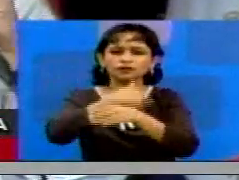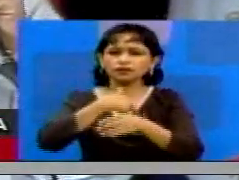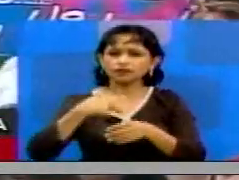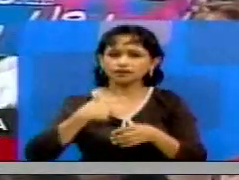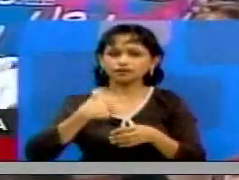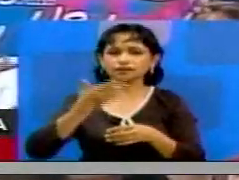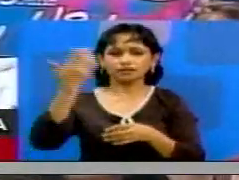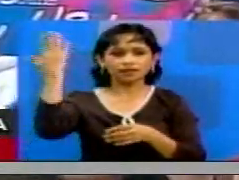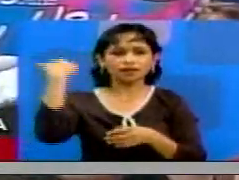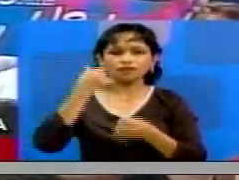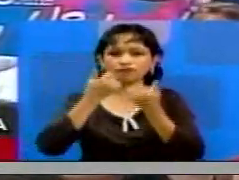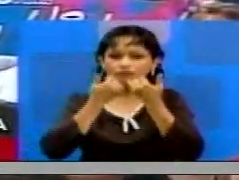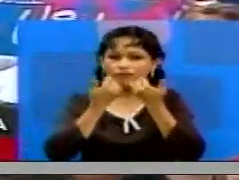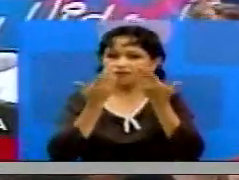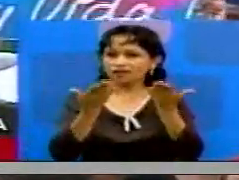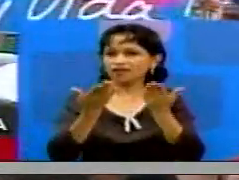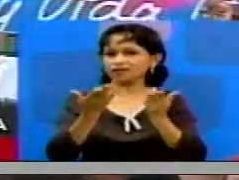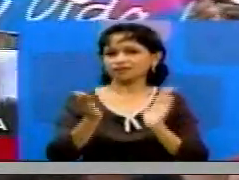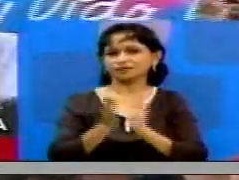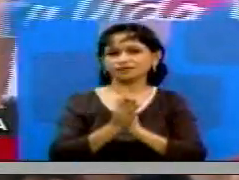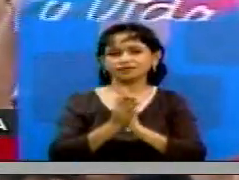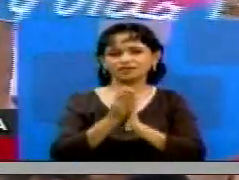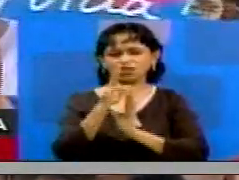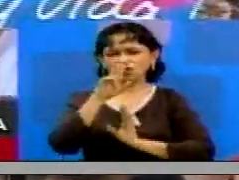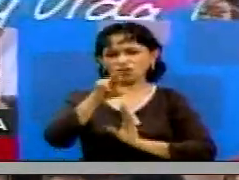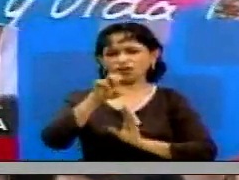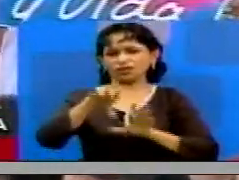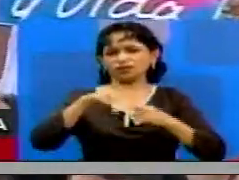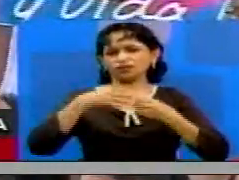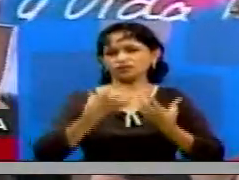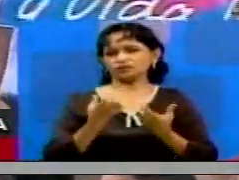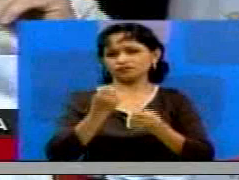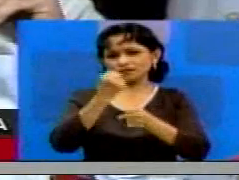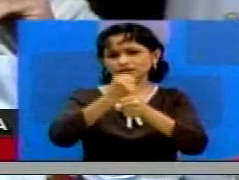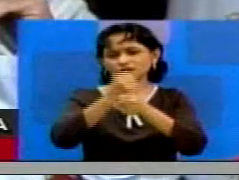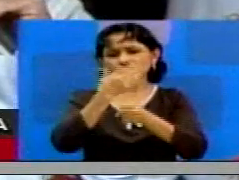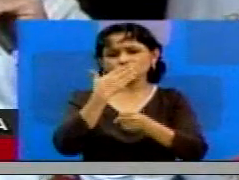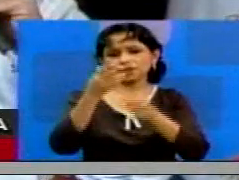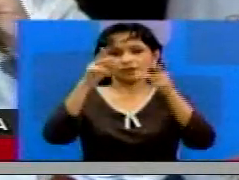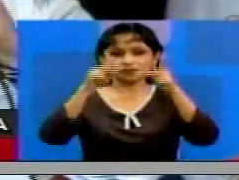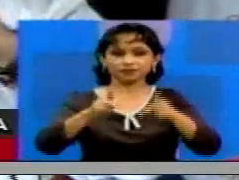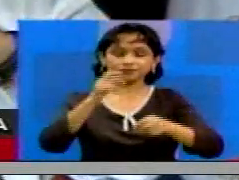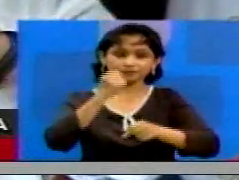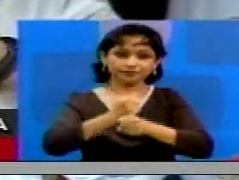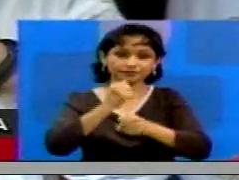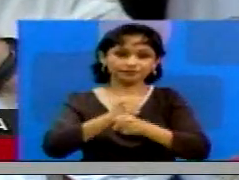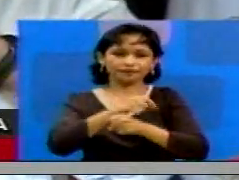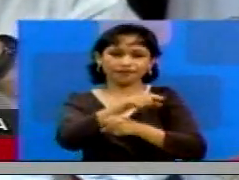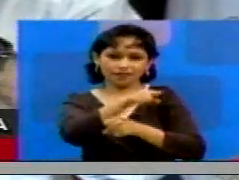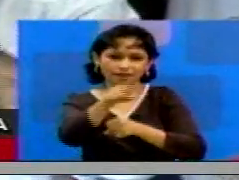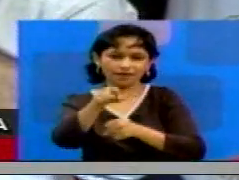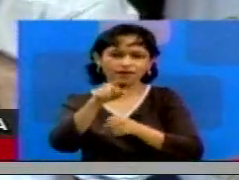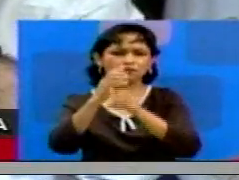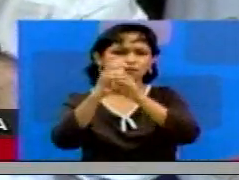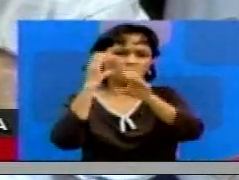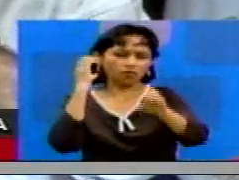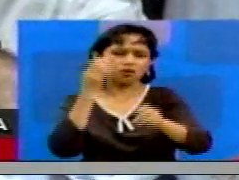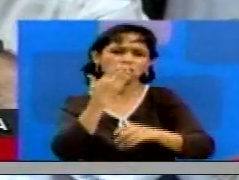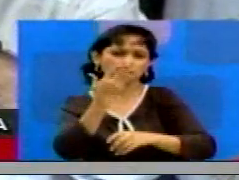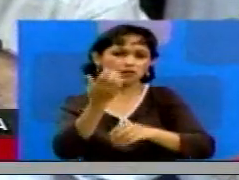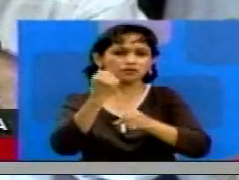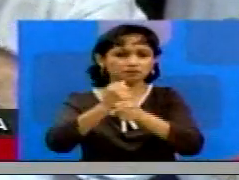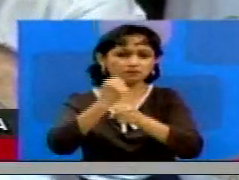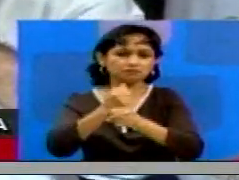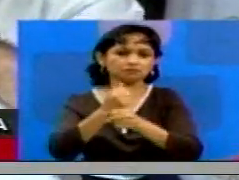han lanzado los que no quieren nada bueno para los trabajadores, entonces esos buses han cumplido su